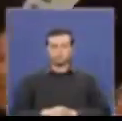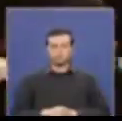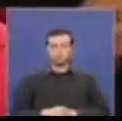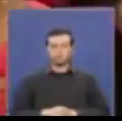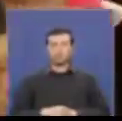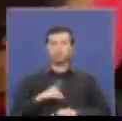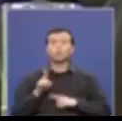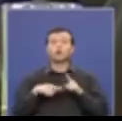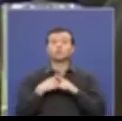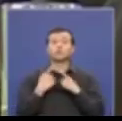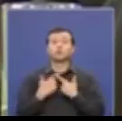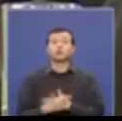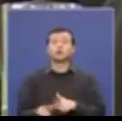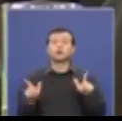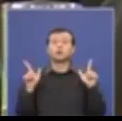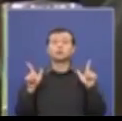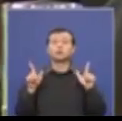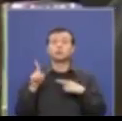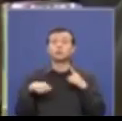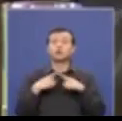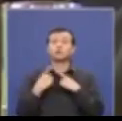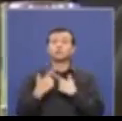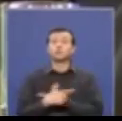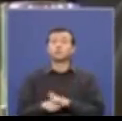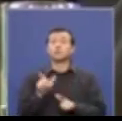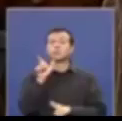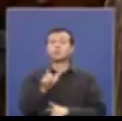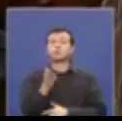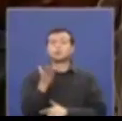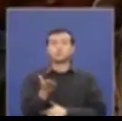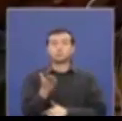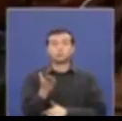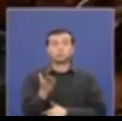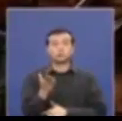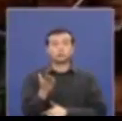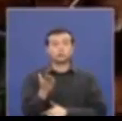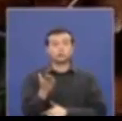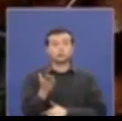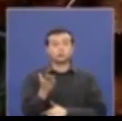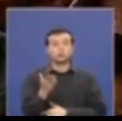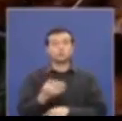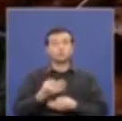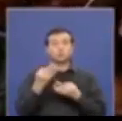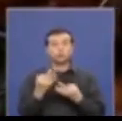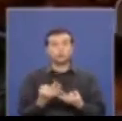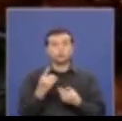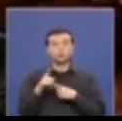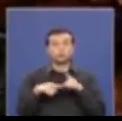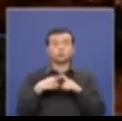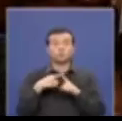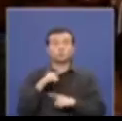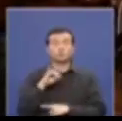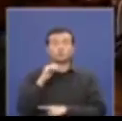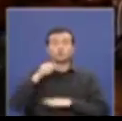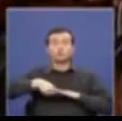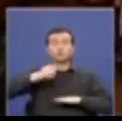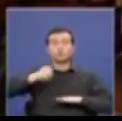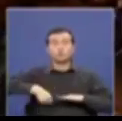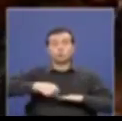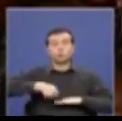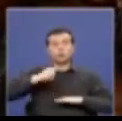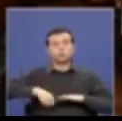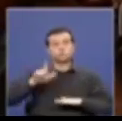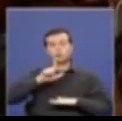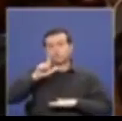¿Cuándo saldría? ¿Cuándo saldría el ciudadano? Presidente, esto tiene que hacerlo efectivo el juez de garantías